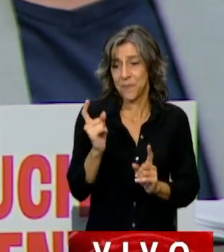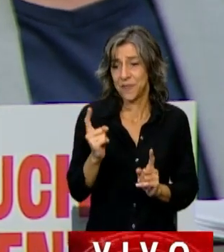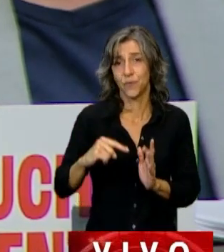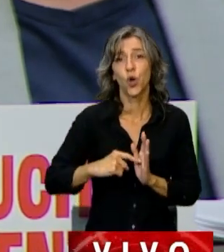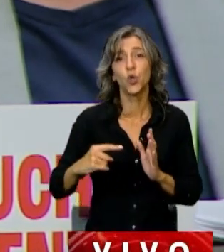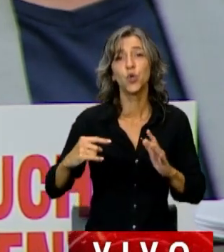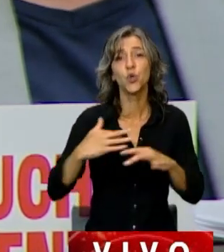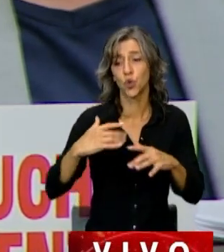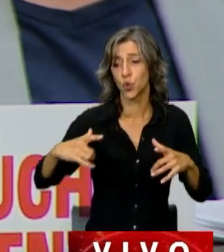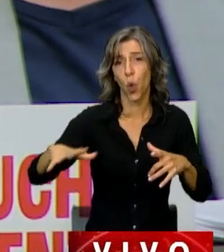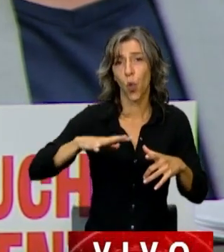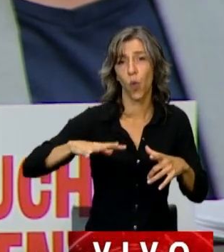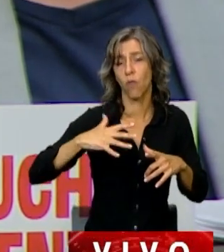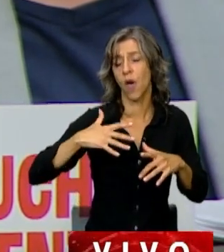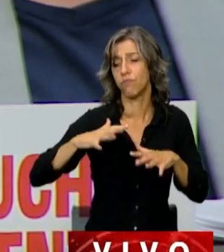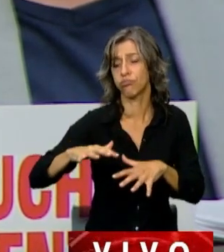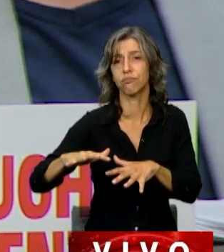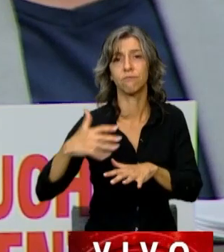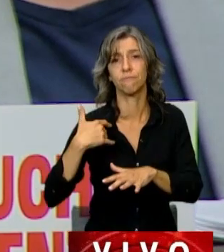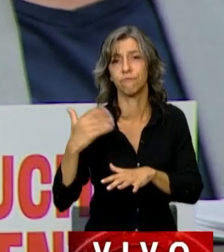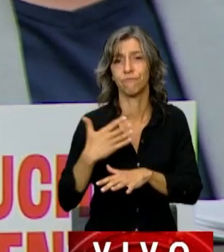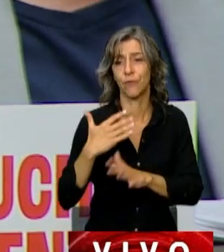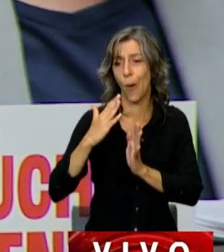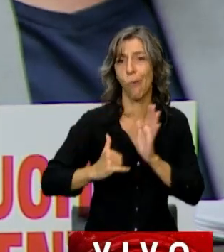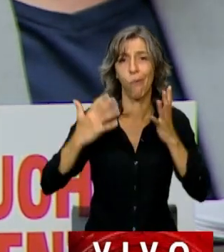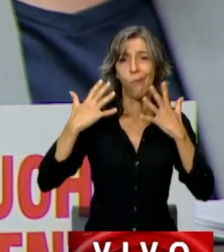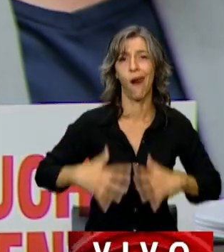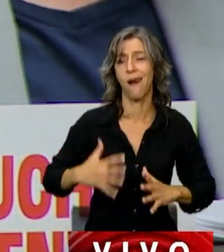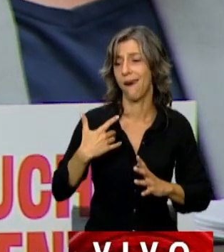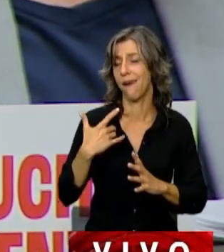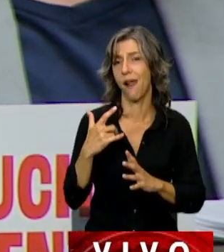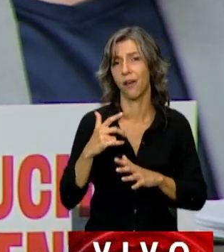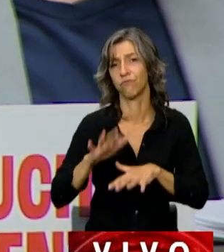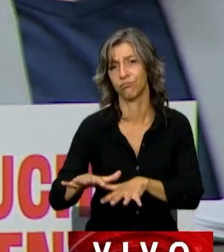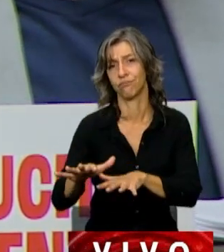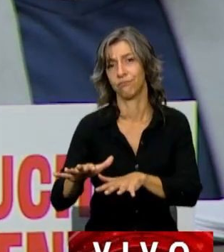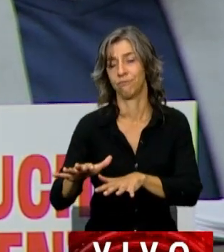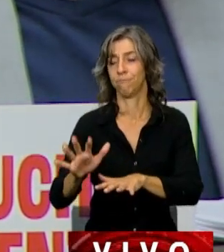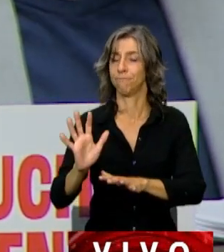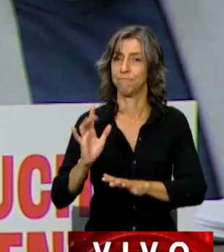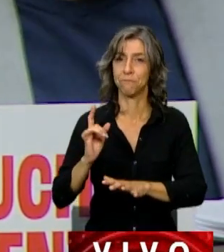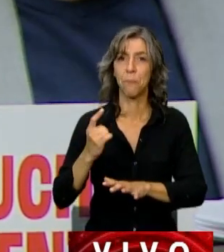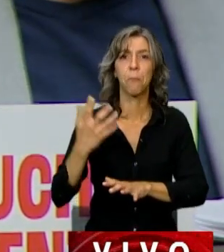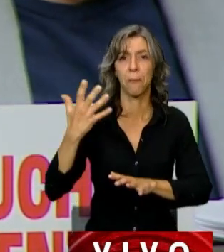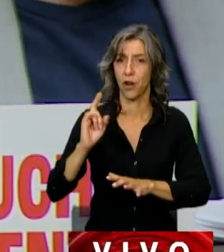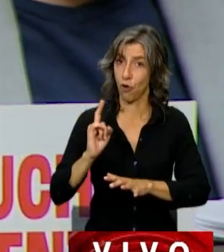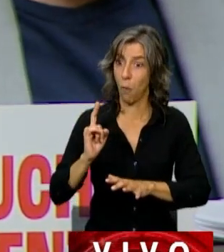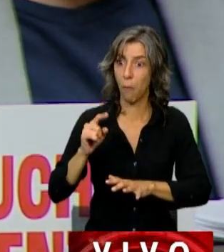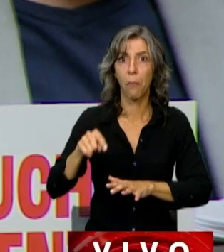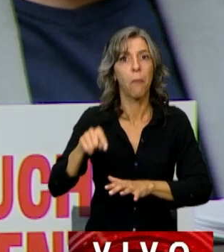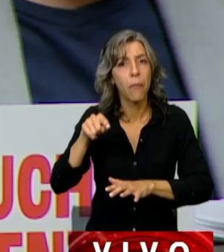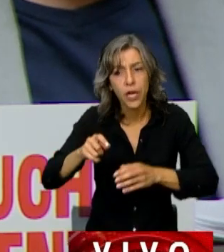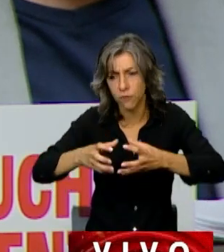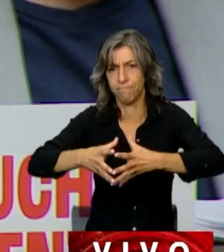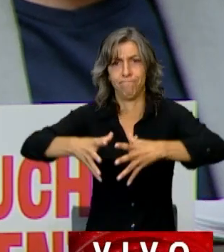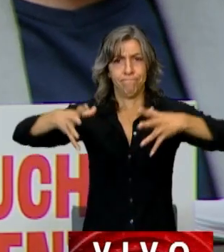Aires, que realmente impactaba. No es la primera movilización, pero probablemente haya sido una de las más masivas